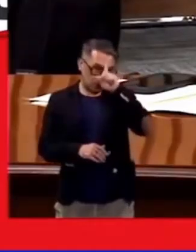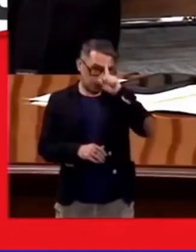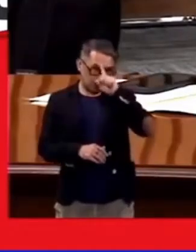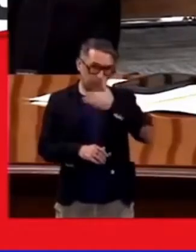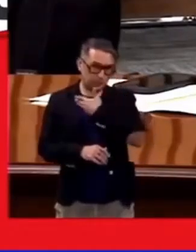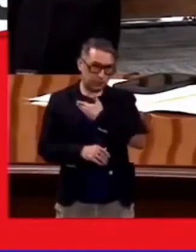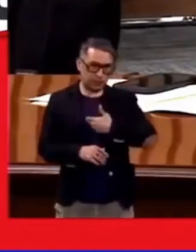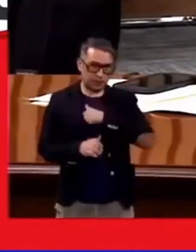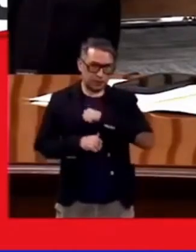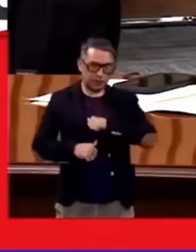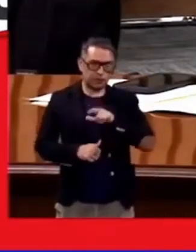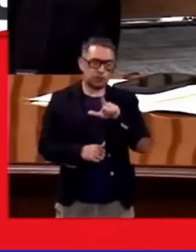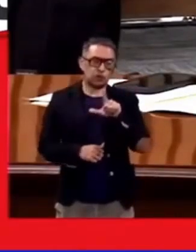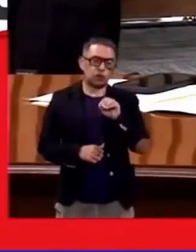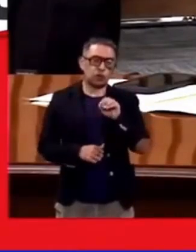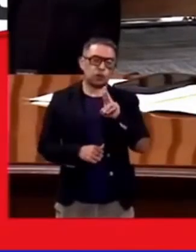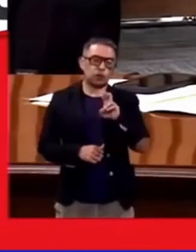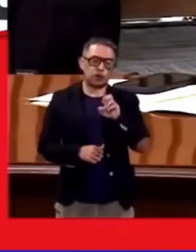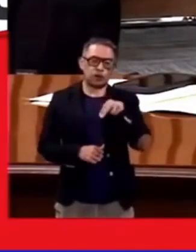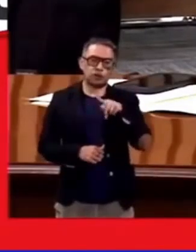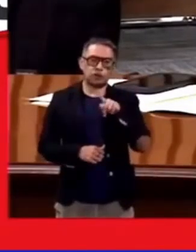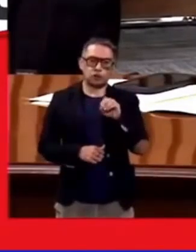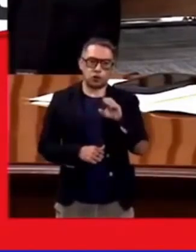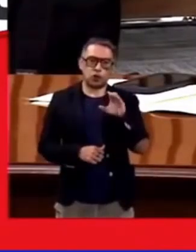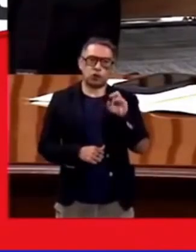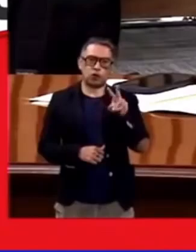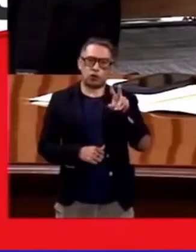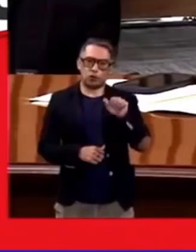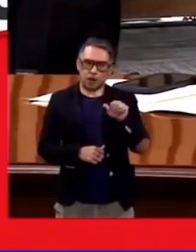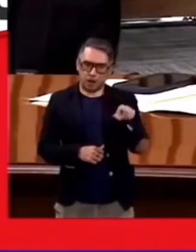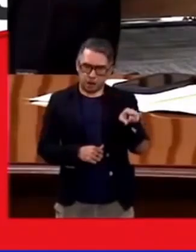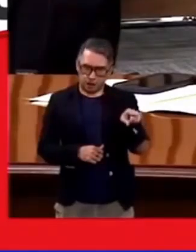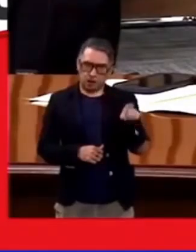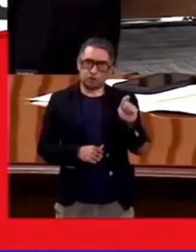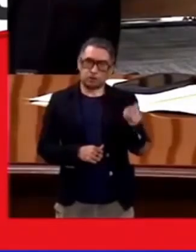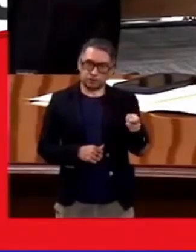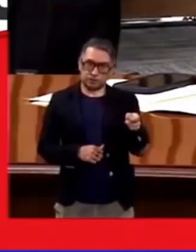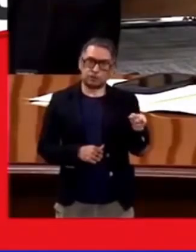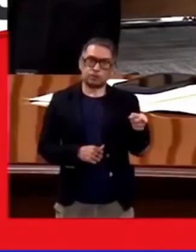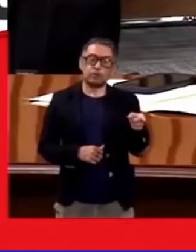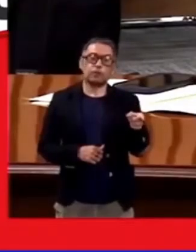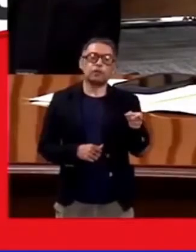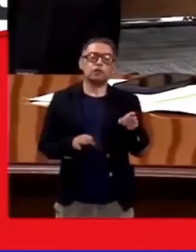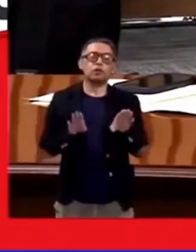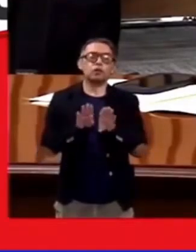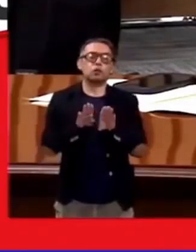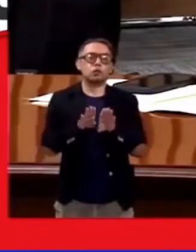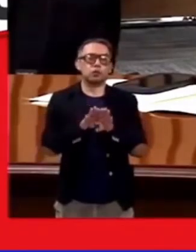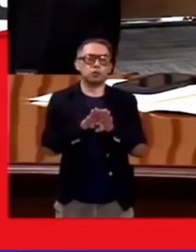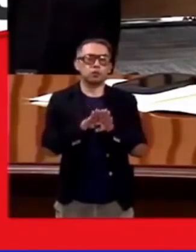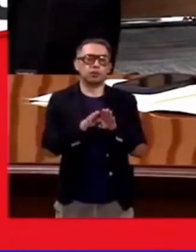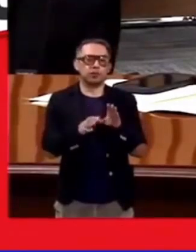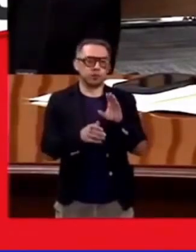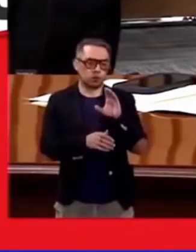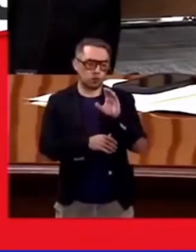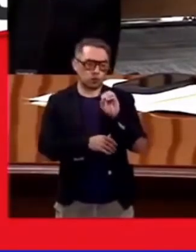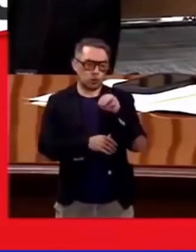Lorenzo Córdoba Vianello va a recibir por concepto de compensación